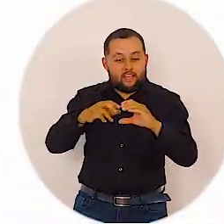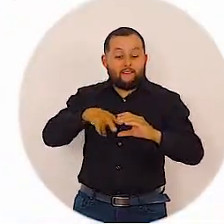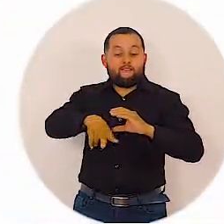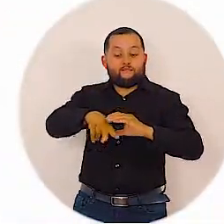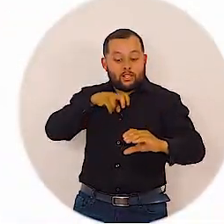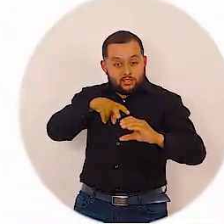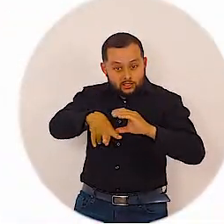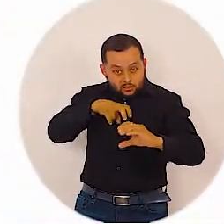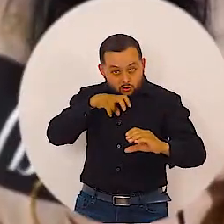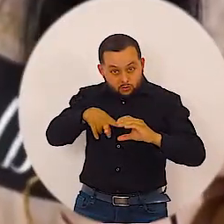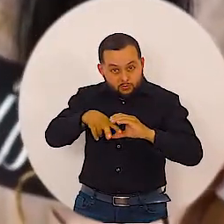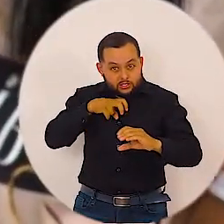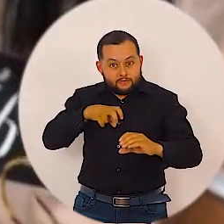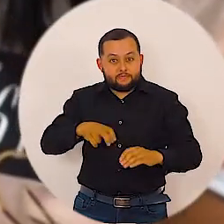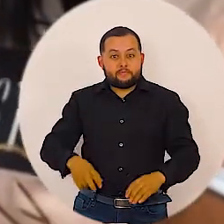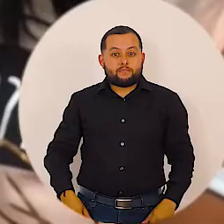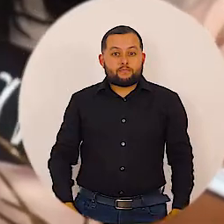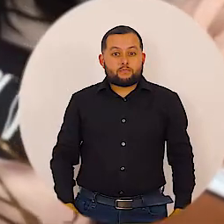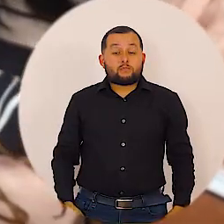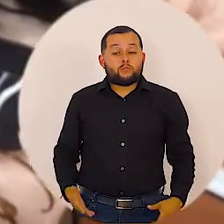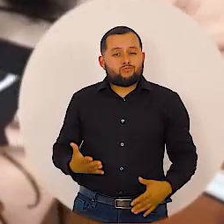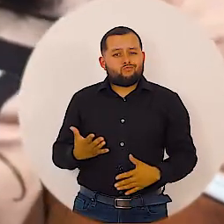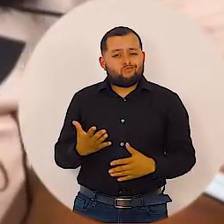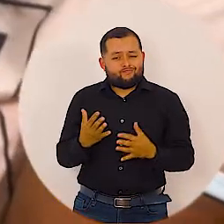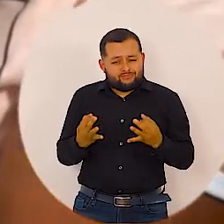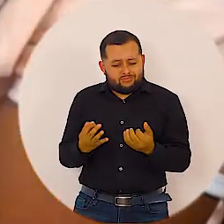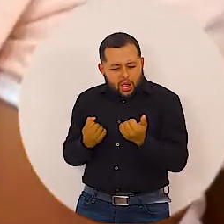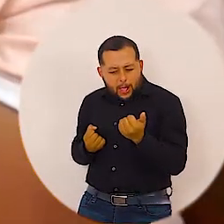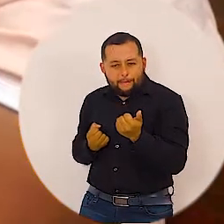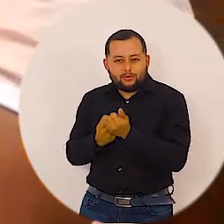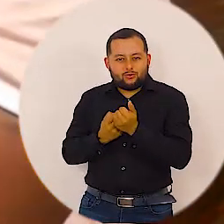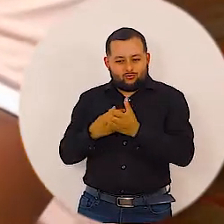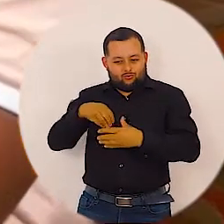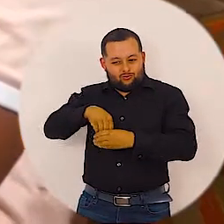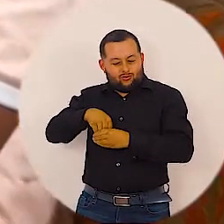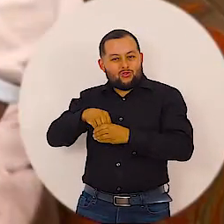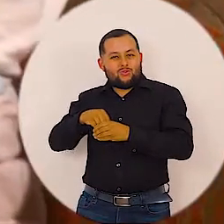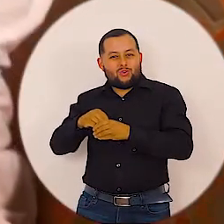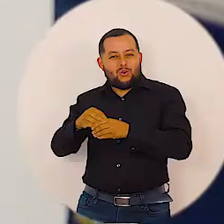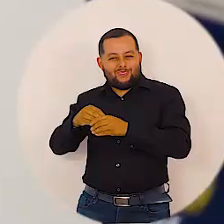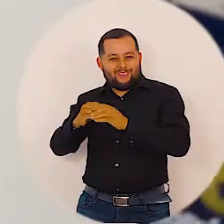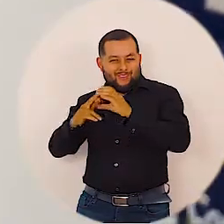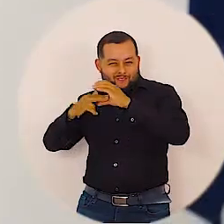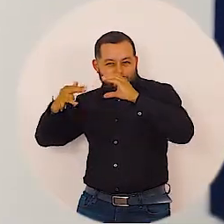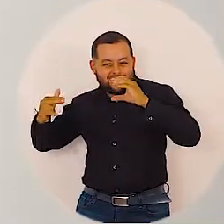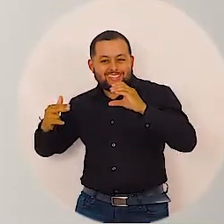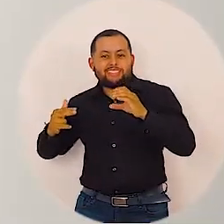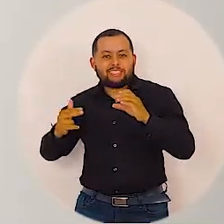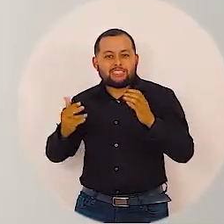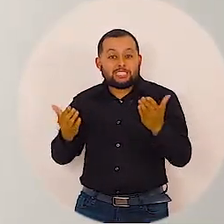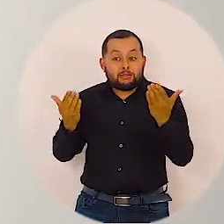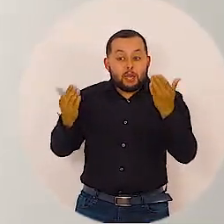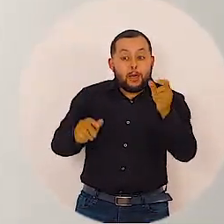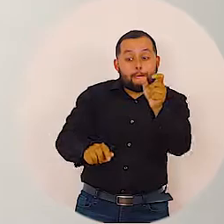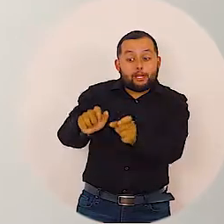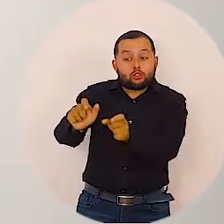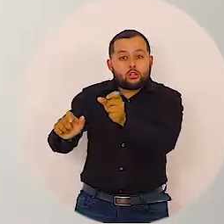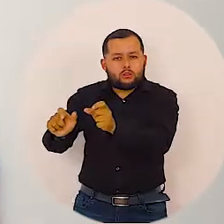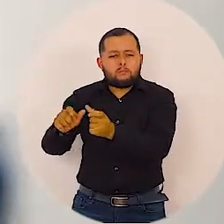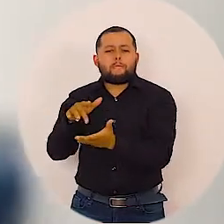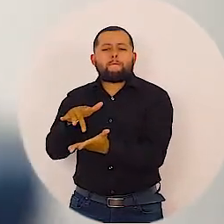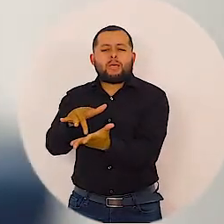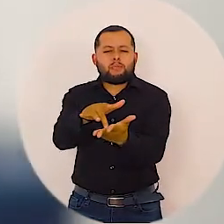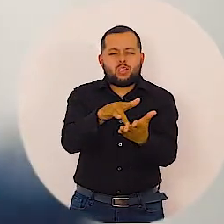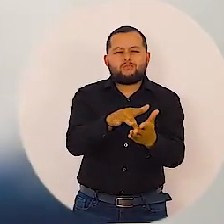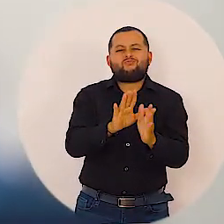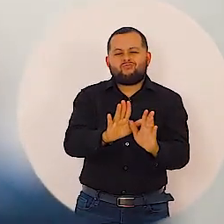de Umbría. Nuestro respaldo como caja de compensación familiar permite a las personas participar en